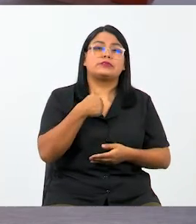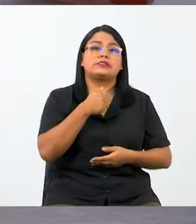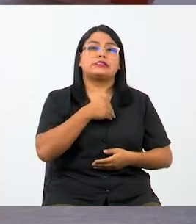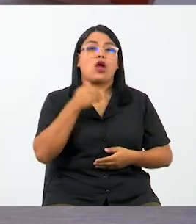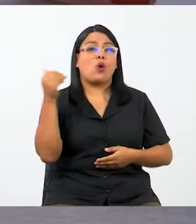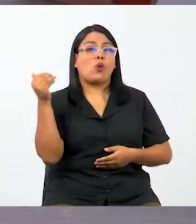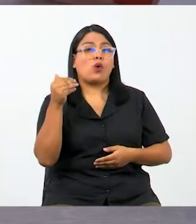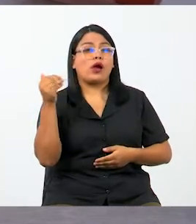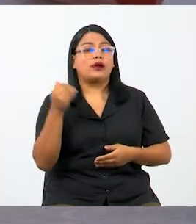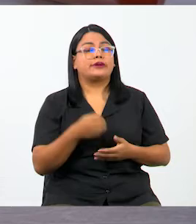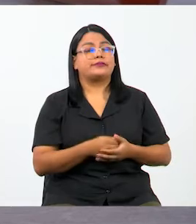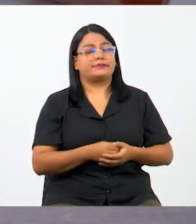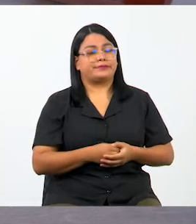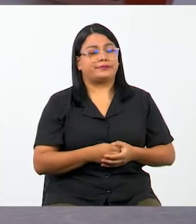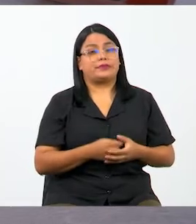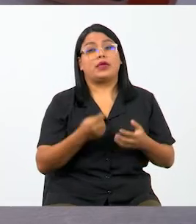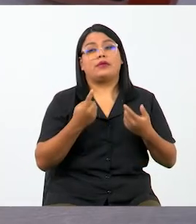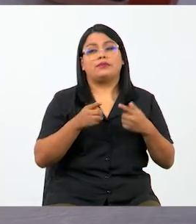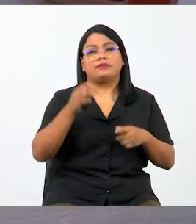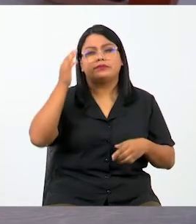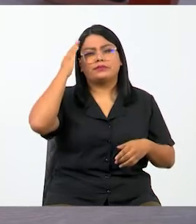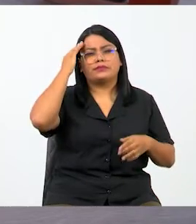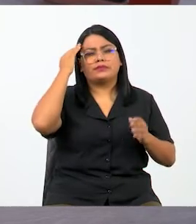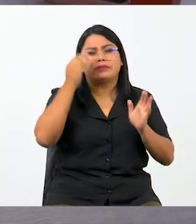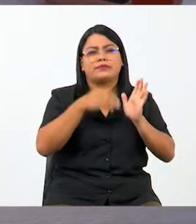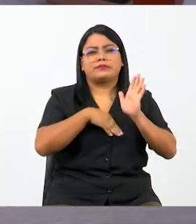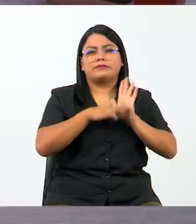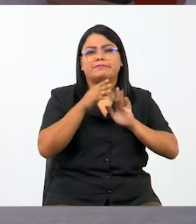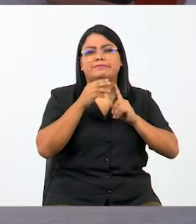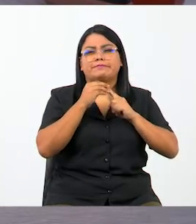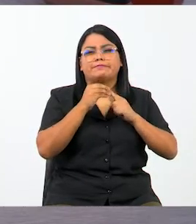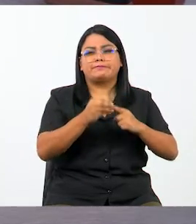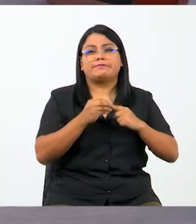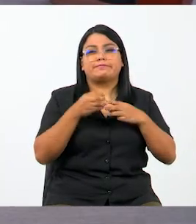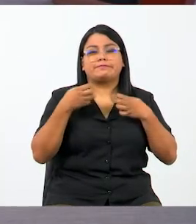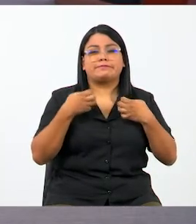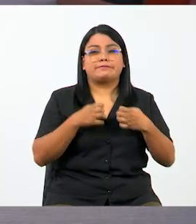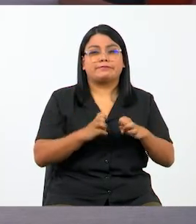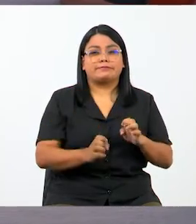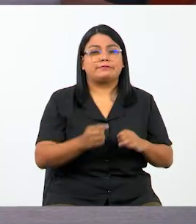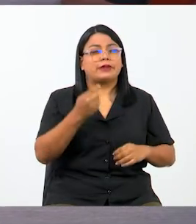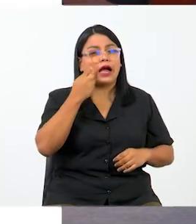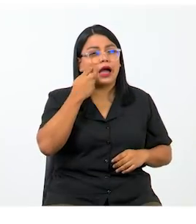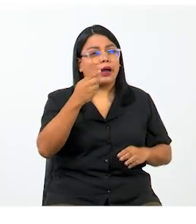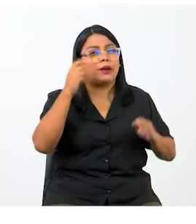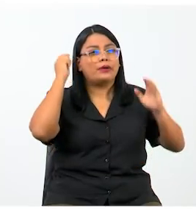conocer más a detalle en qué consiste esta estrategia, veamos el siguiente video.